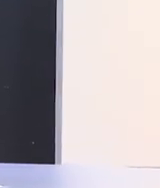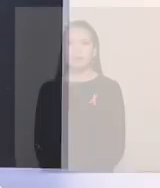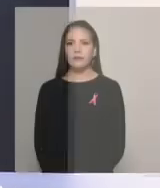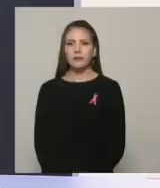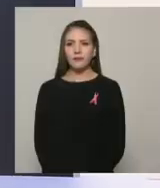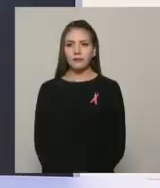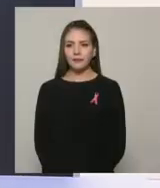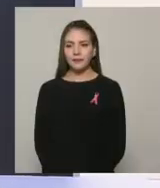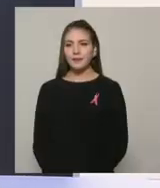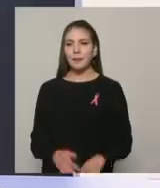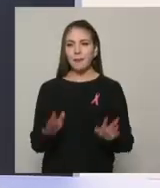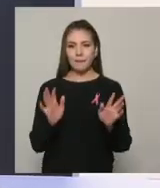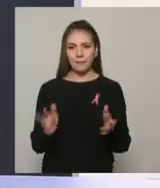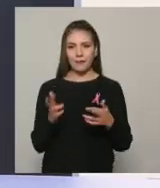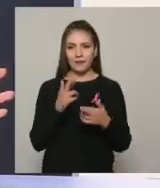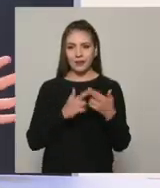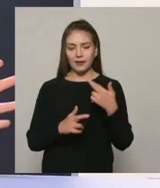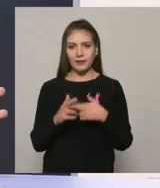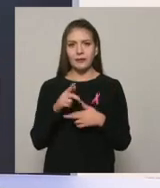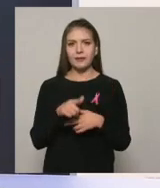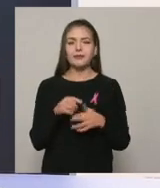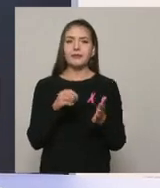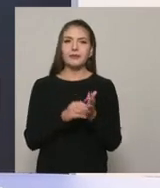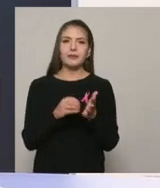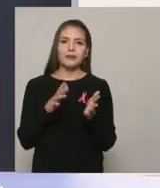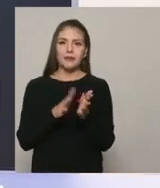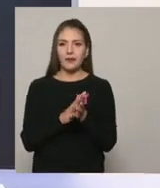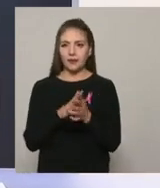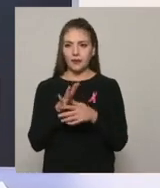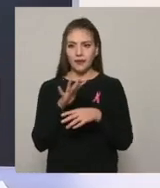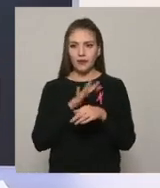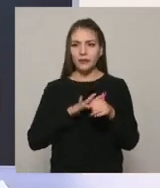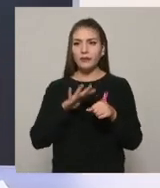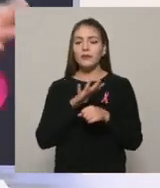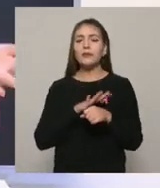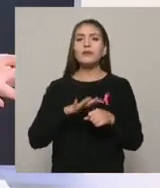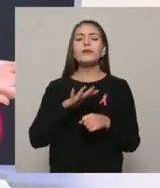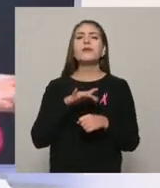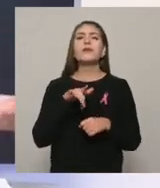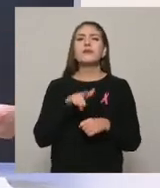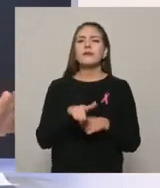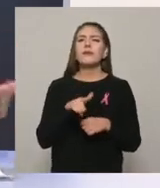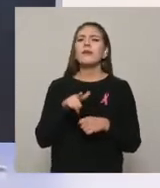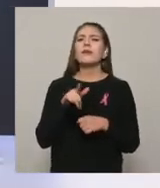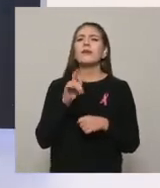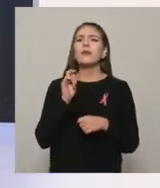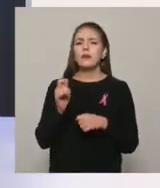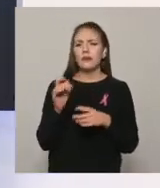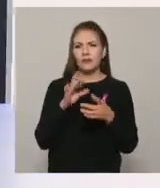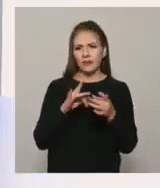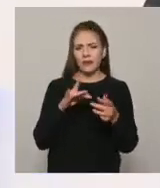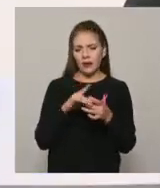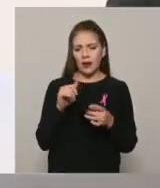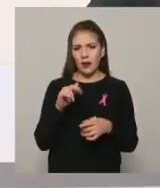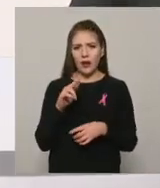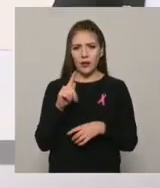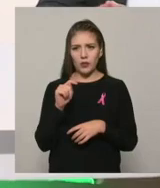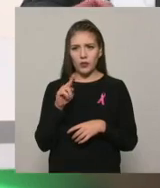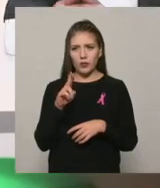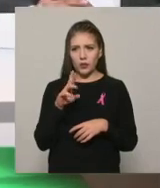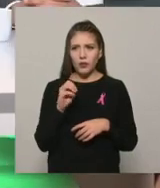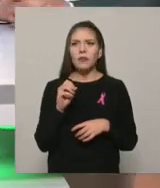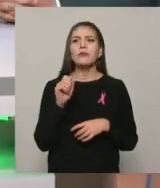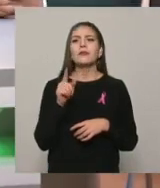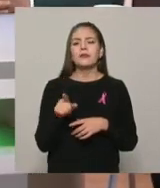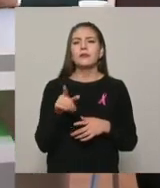Ya estamos de vuelta en Agenda y Contexto y bueno, pues, ¿qué nos puedes decir tú, Arturo? Porque finalmente, como menciona Antimio, estamos hablando de periodismo